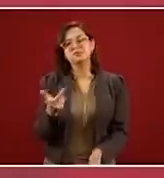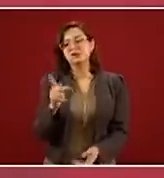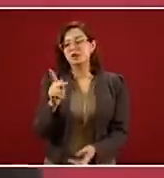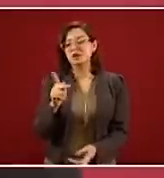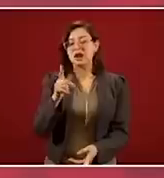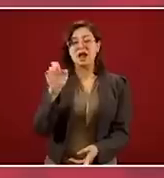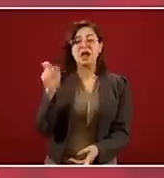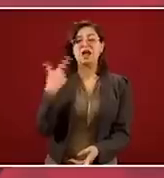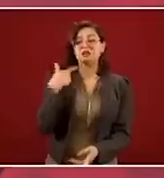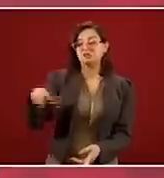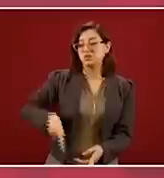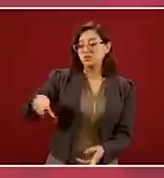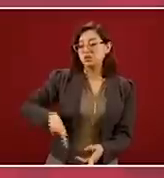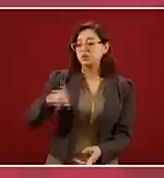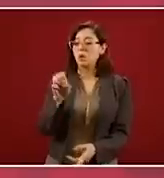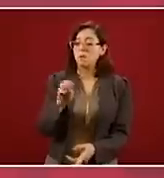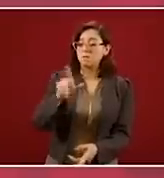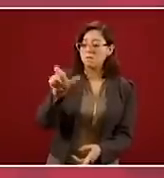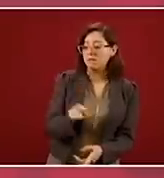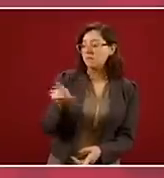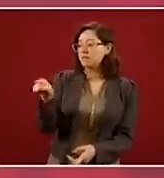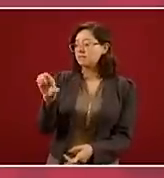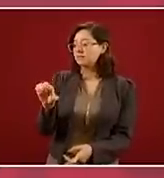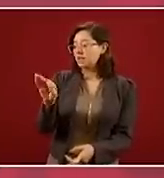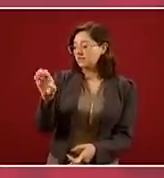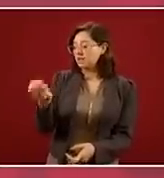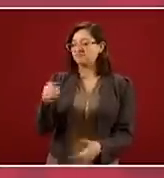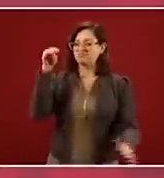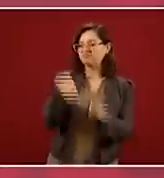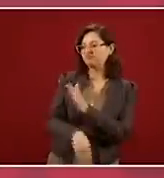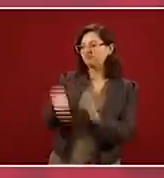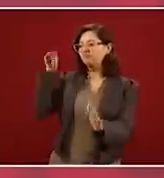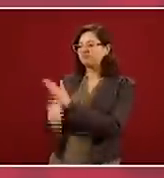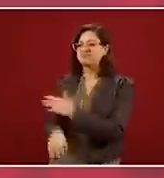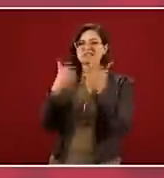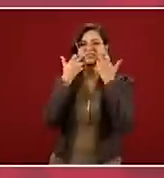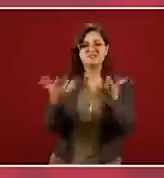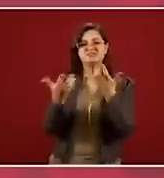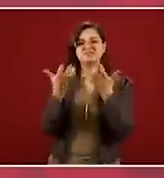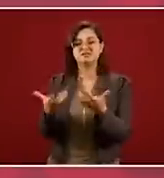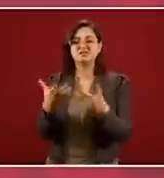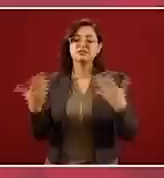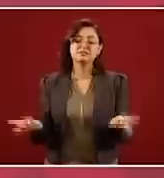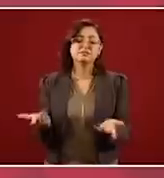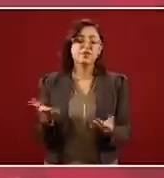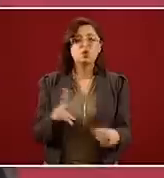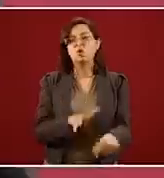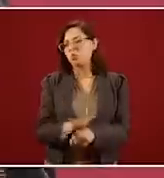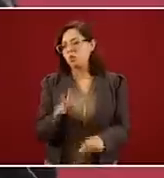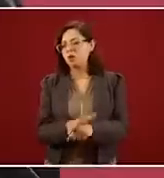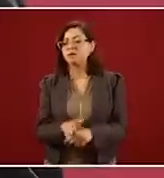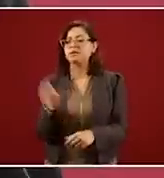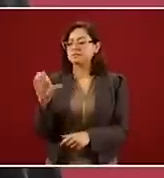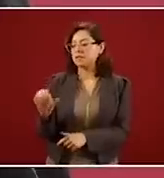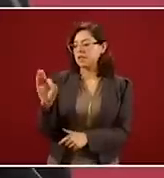Pemex y con la Comisión Federal de Electricidad. El caso de la Comisión Federal de Electricidad era quitarles